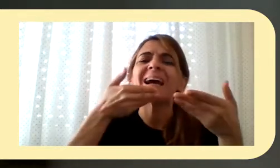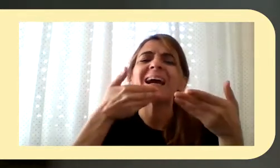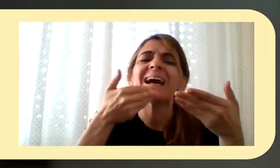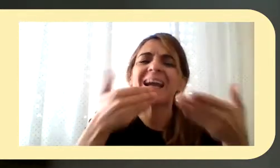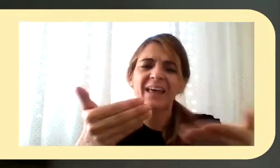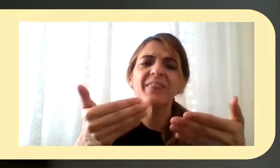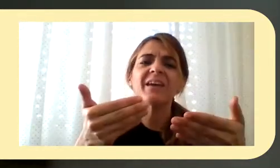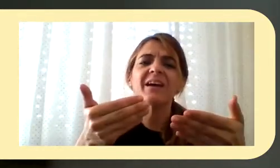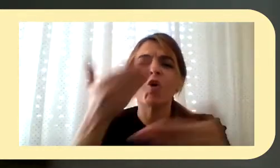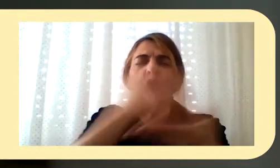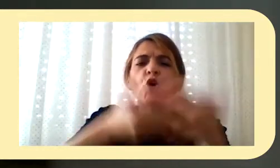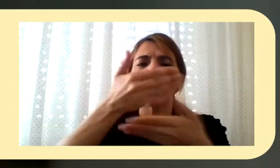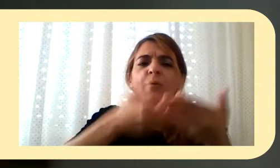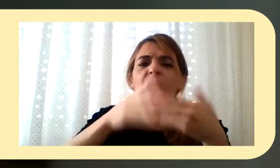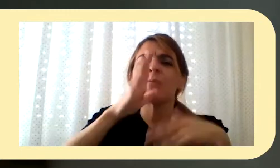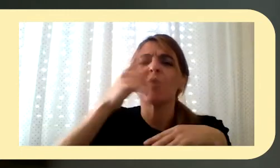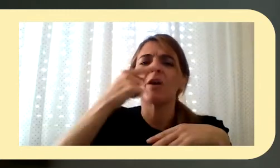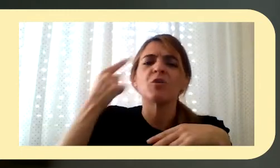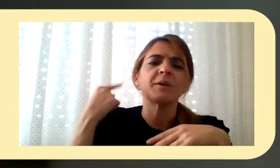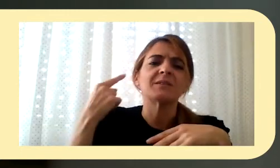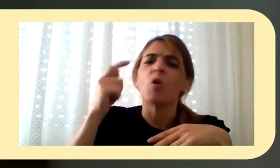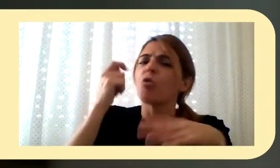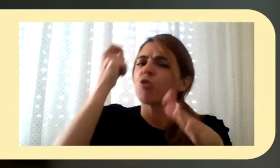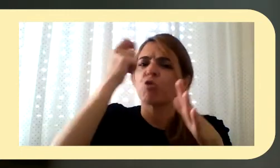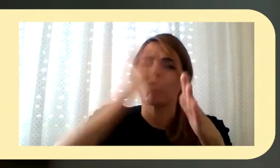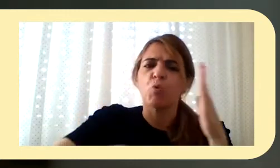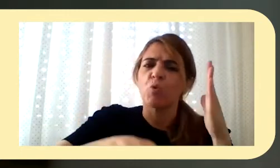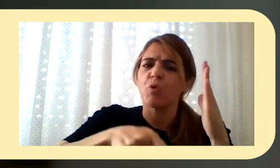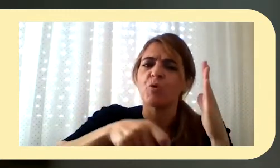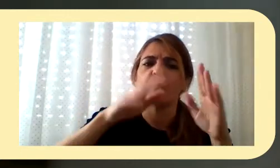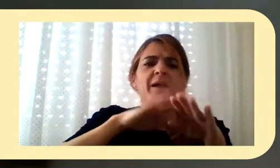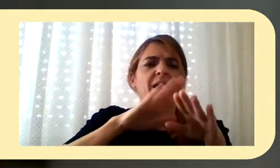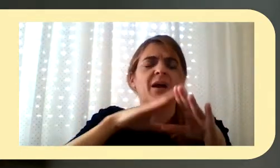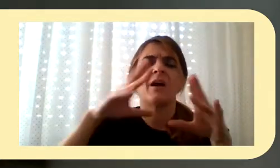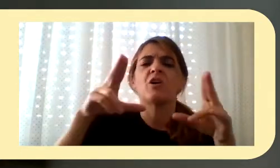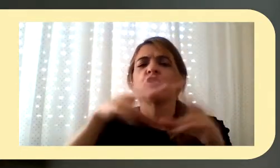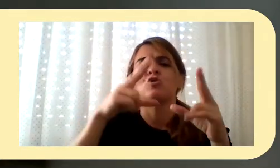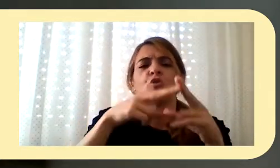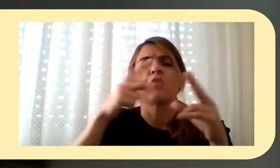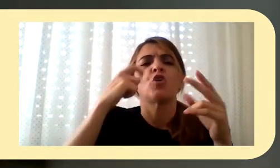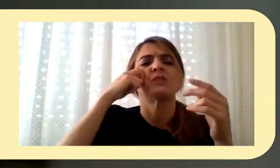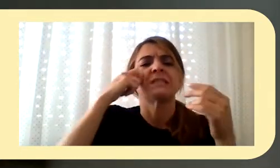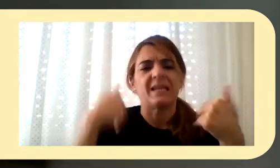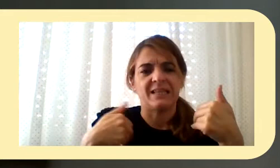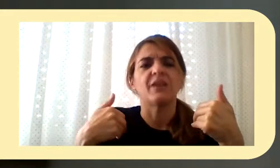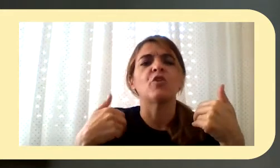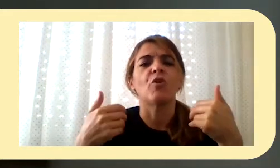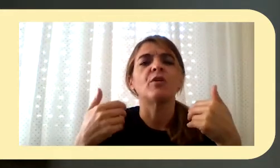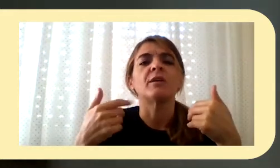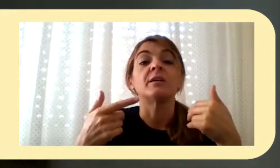ya que el año pasado fue muy duro para todo el ámbito sociosanitario. Bueno, aún así